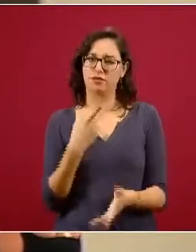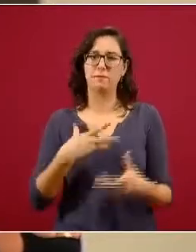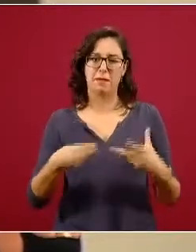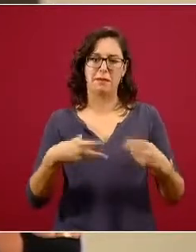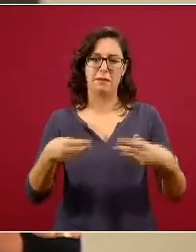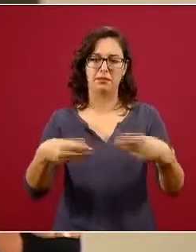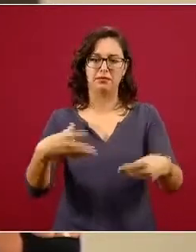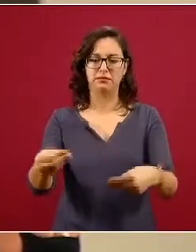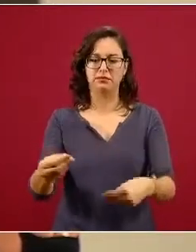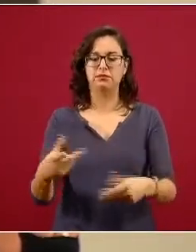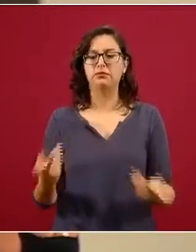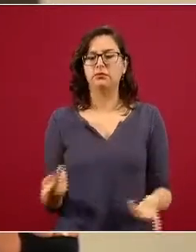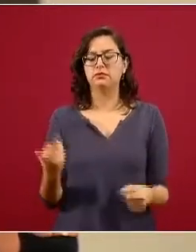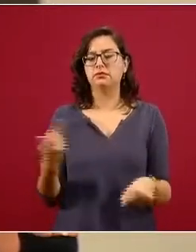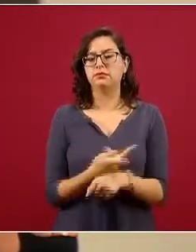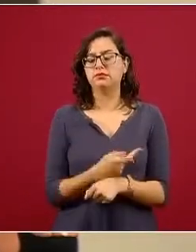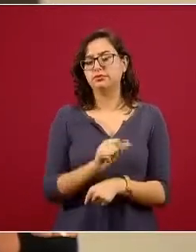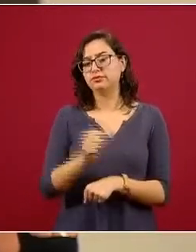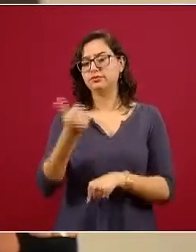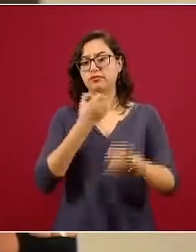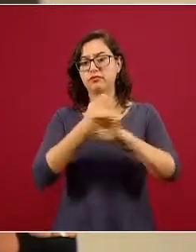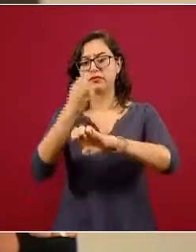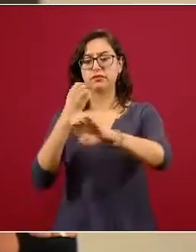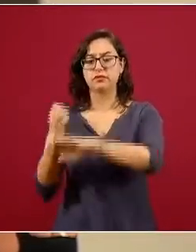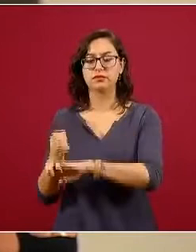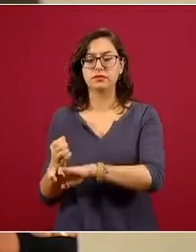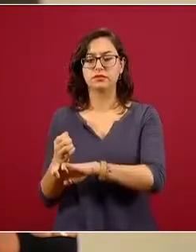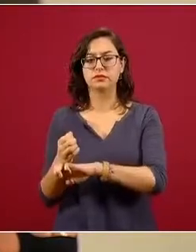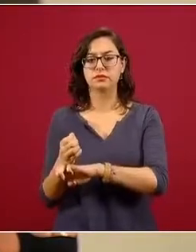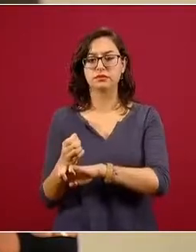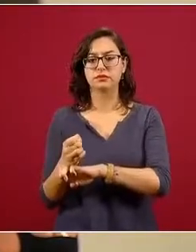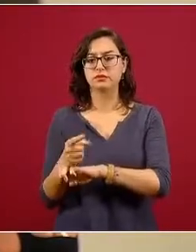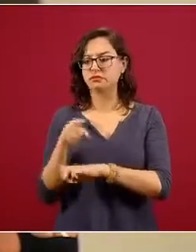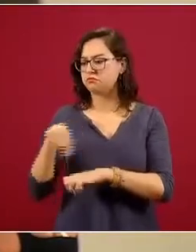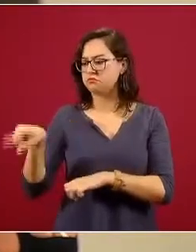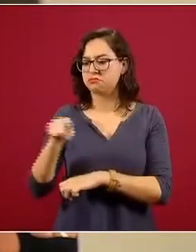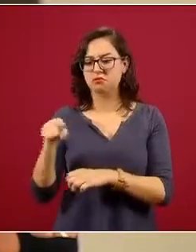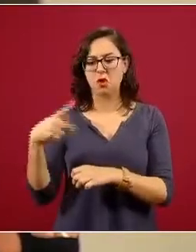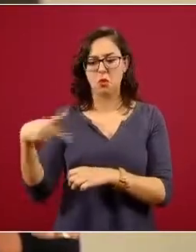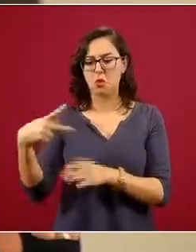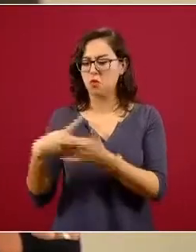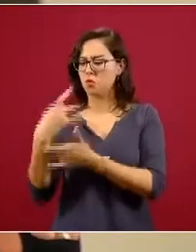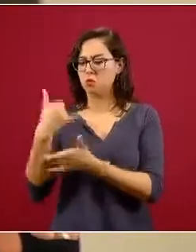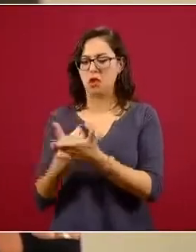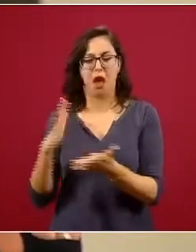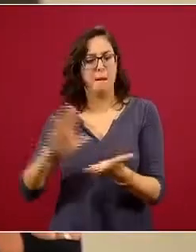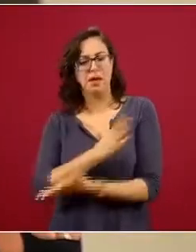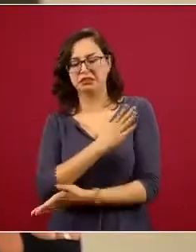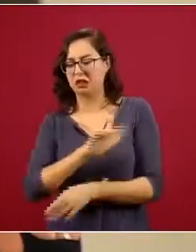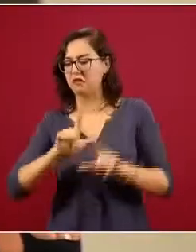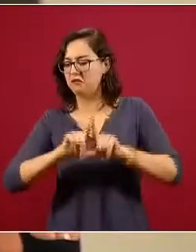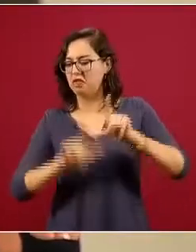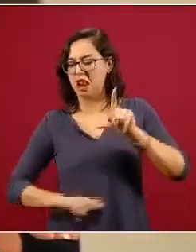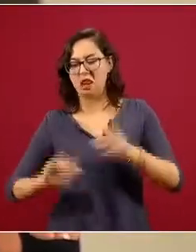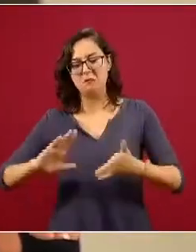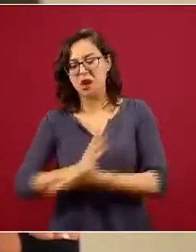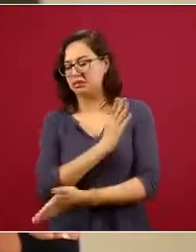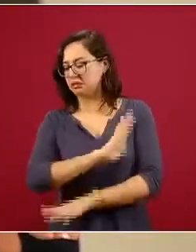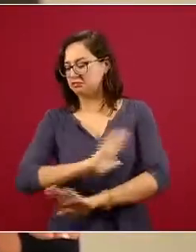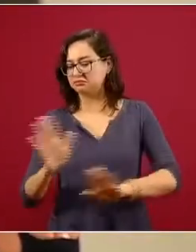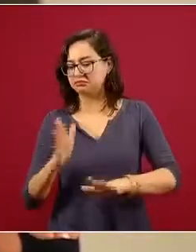pasa con las entidades, algunas que han señalado que van a seguir sus propios proyectos, sus propios programas de